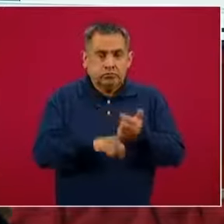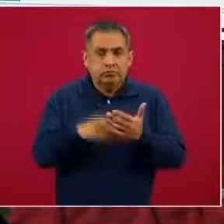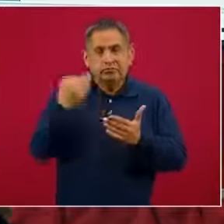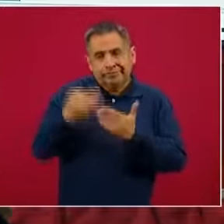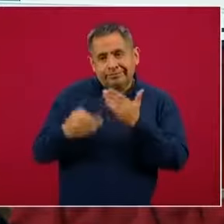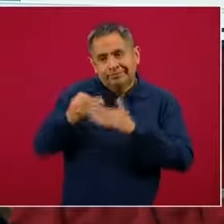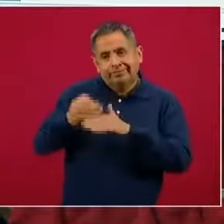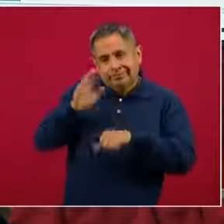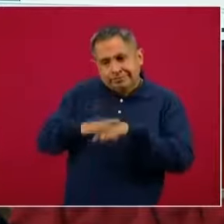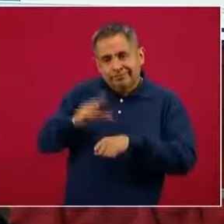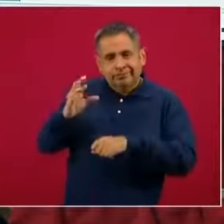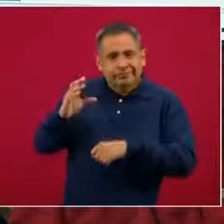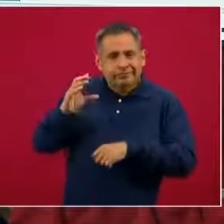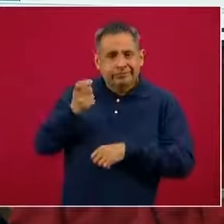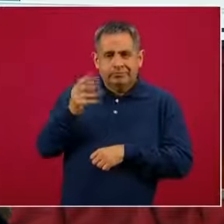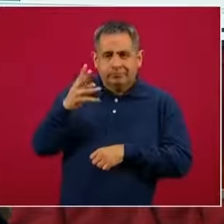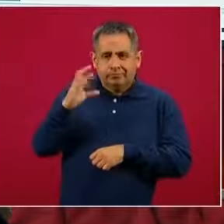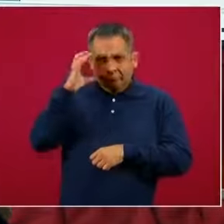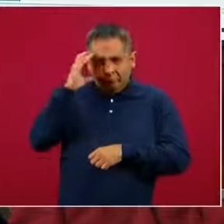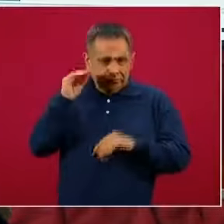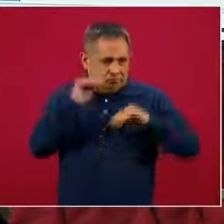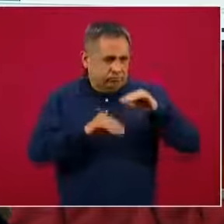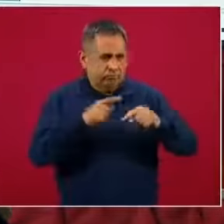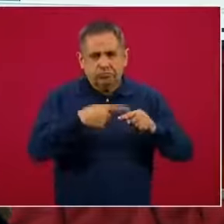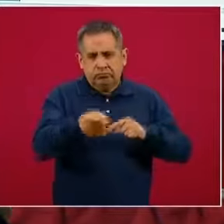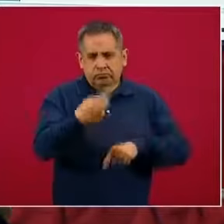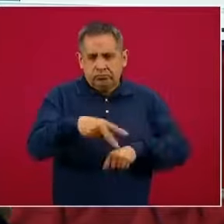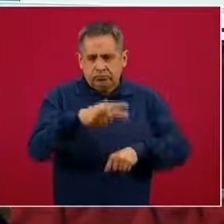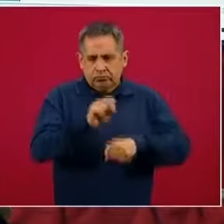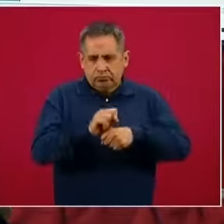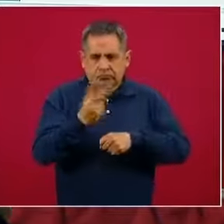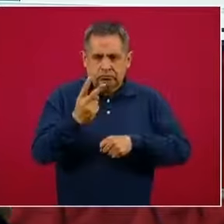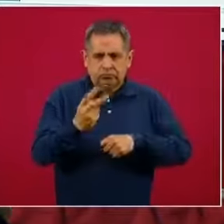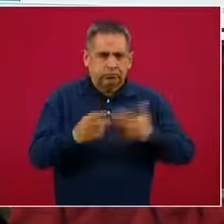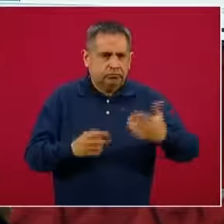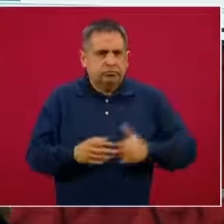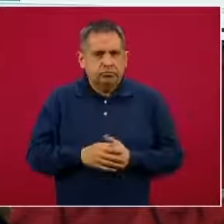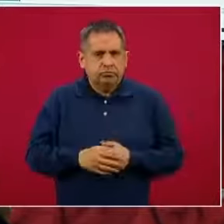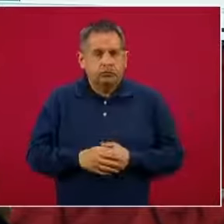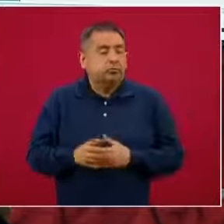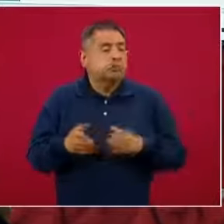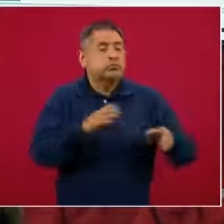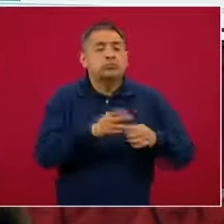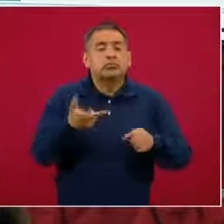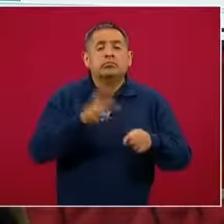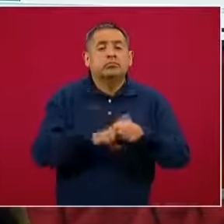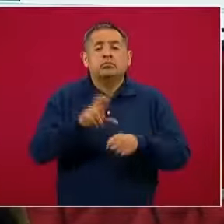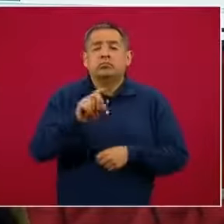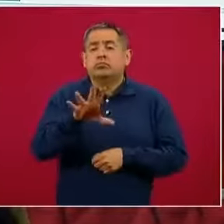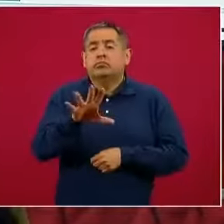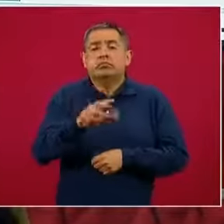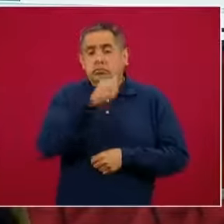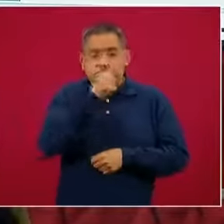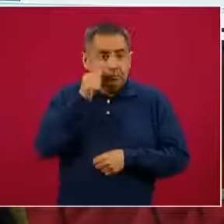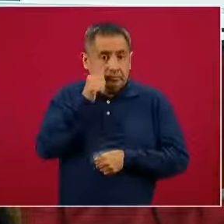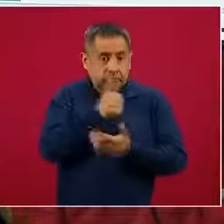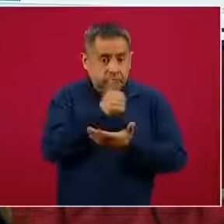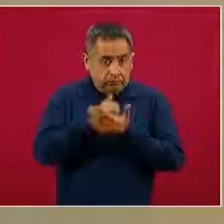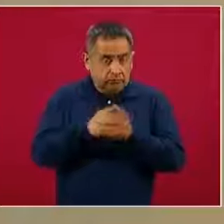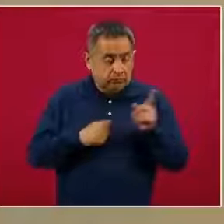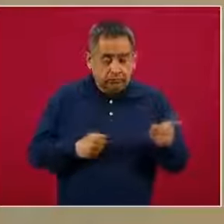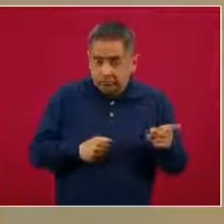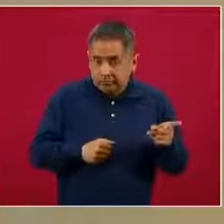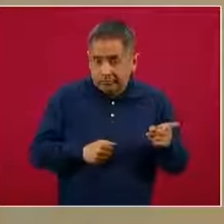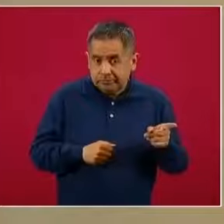24 más para las próximas 2 semanas. En la 35 de Ciudad Juárez, que es uno de los hospitales que